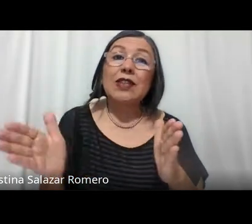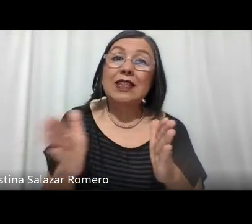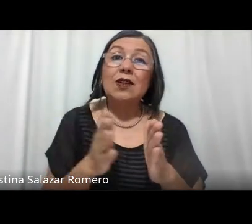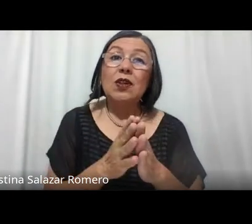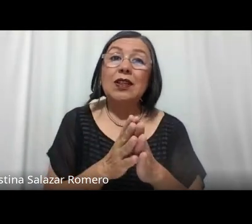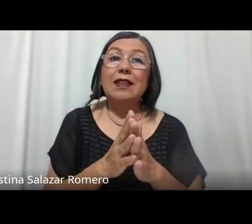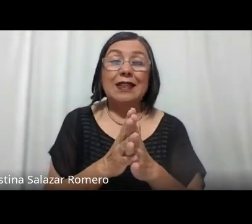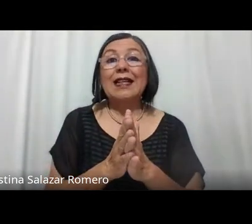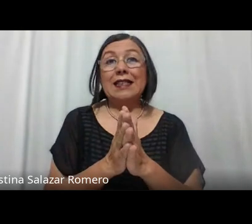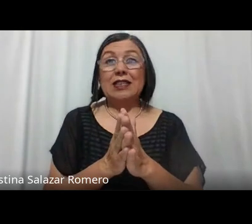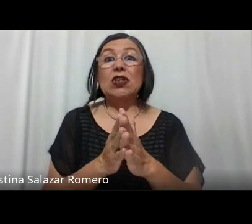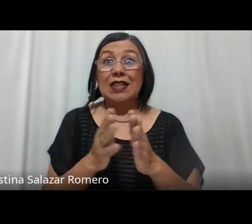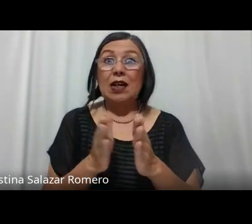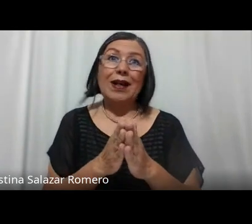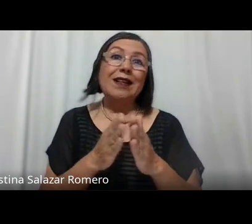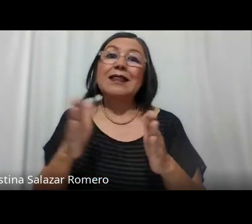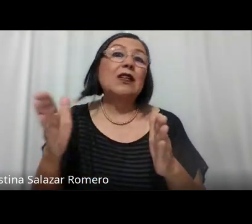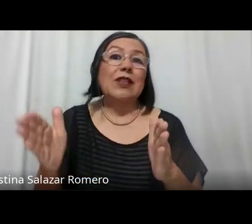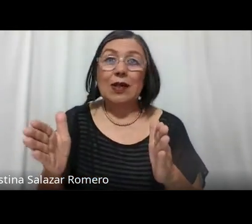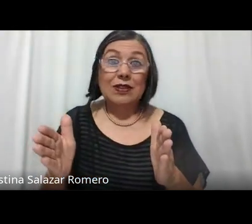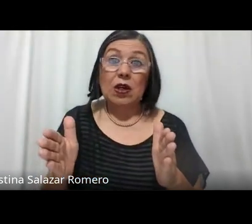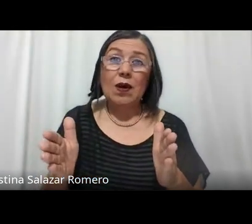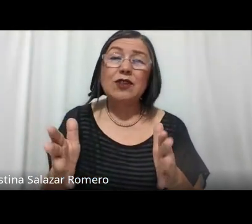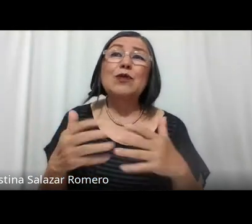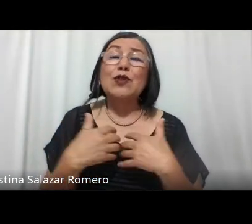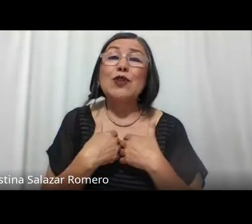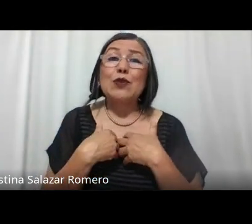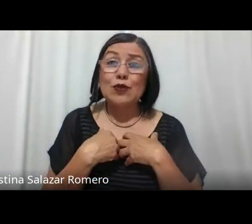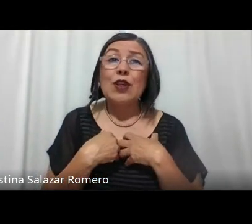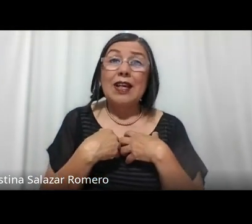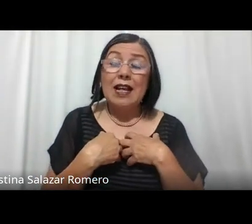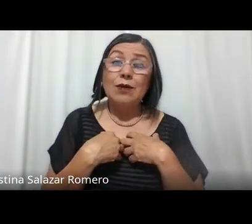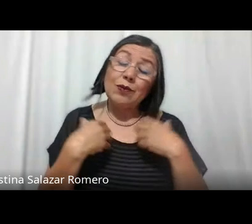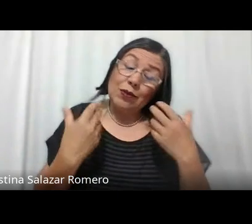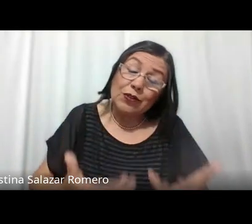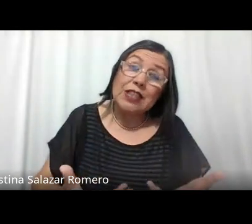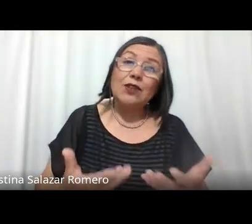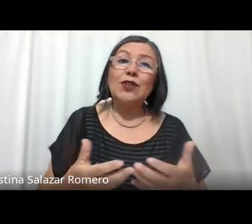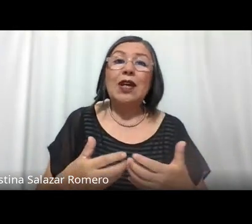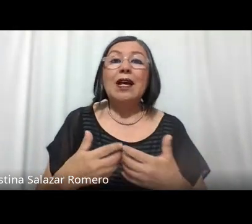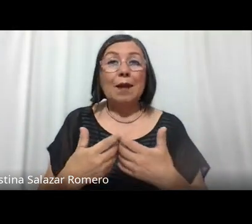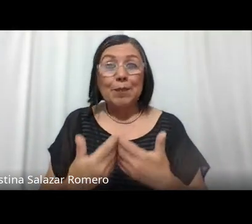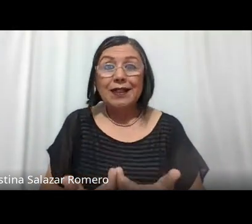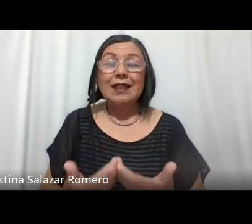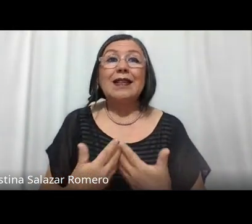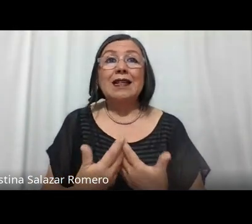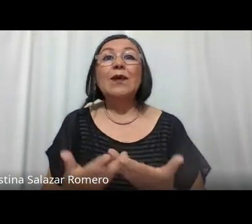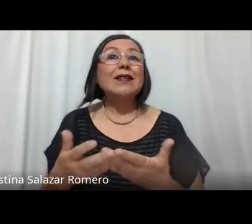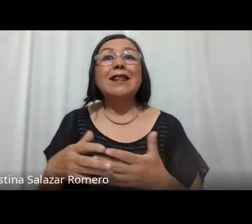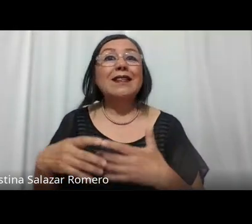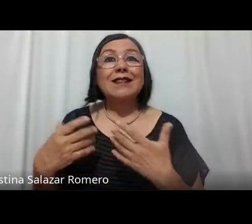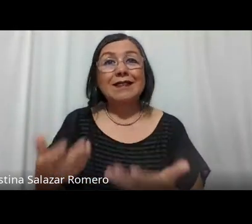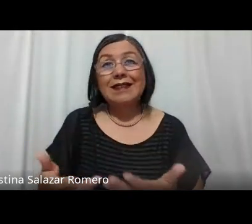periodo crítico de la adquisición del lenguaje, que es de los 0 a los 5 años, y muchos de los niños aprenden la